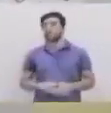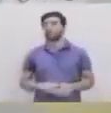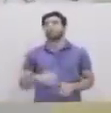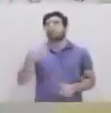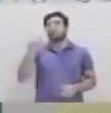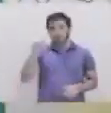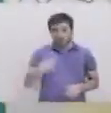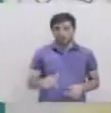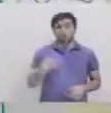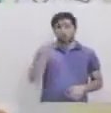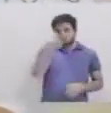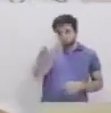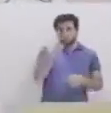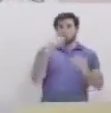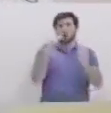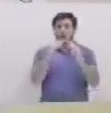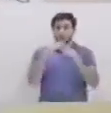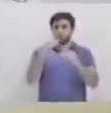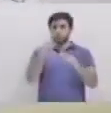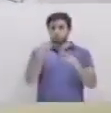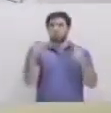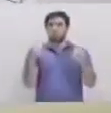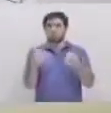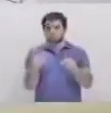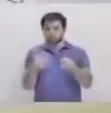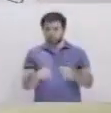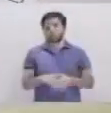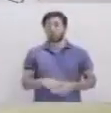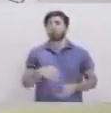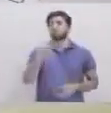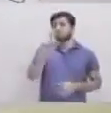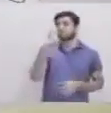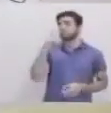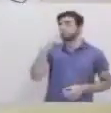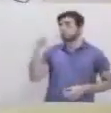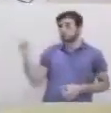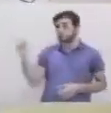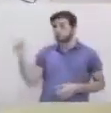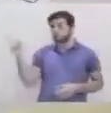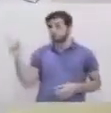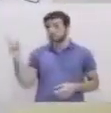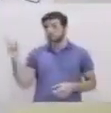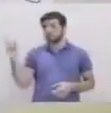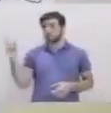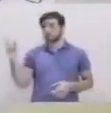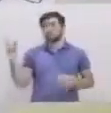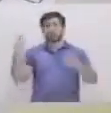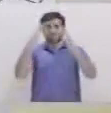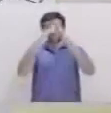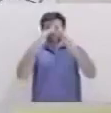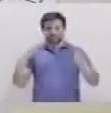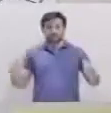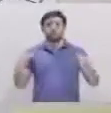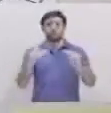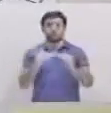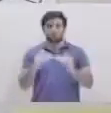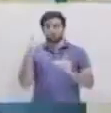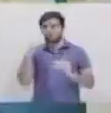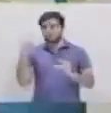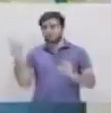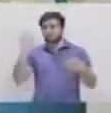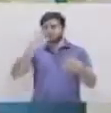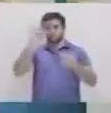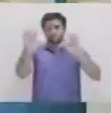problema, ahora se toca aquí, allá en casa. Aquí hay un triángulo, si puedes observar, podemos girarlo